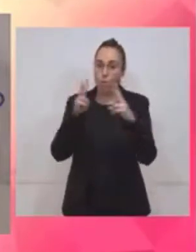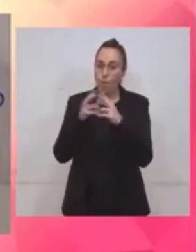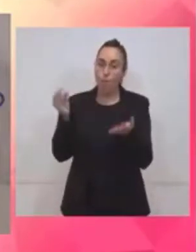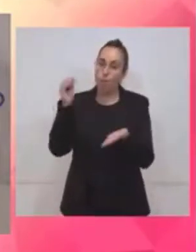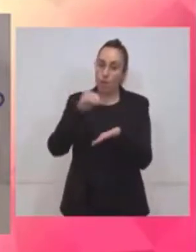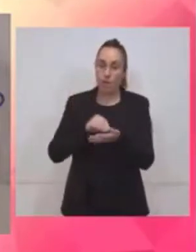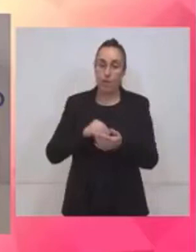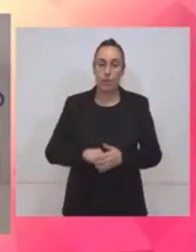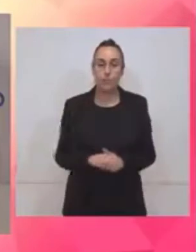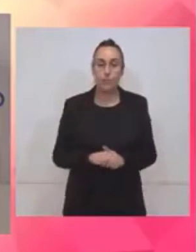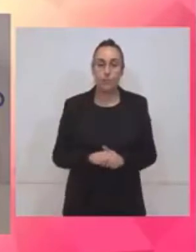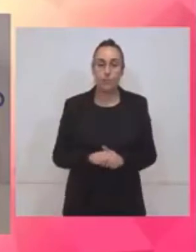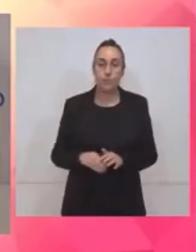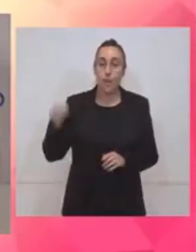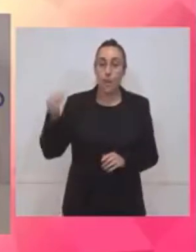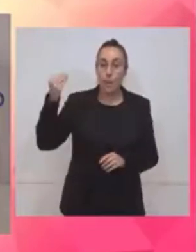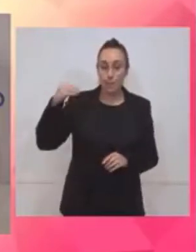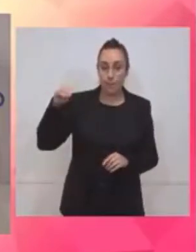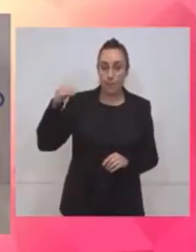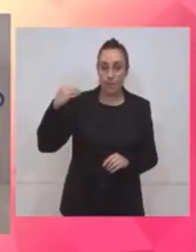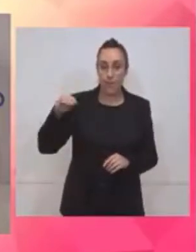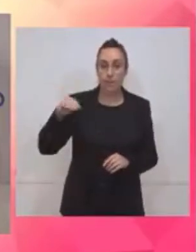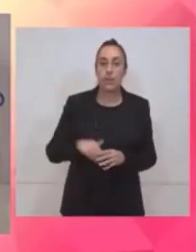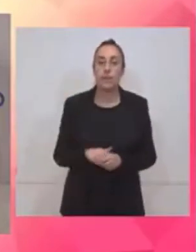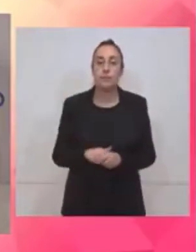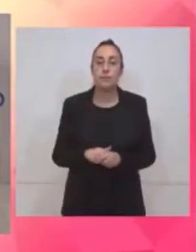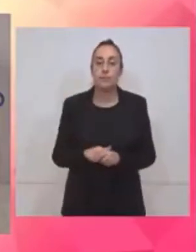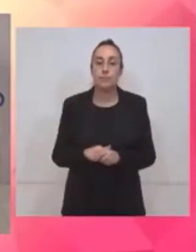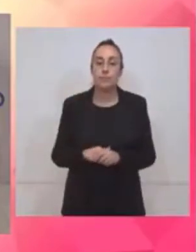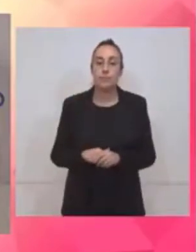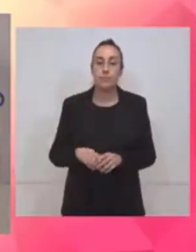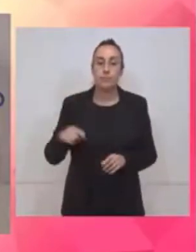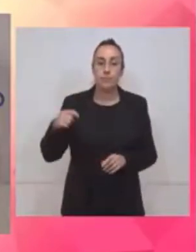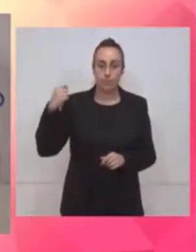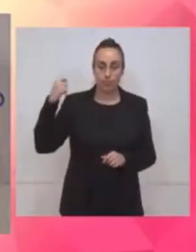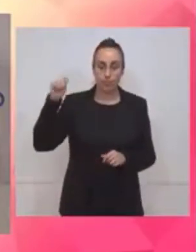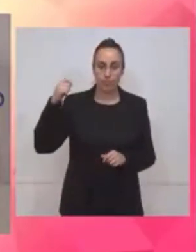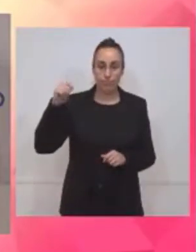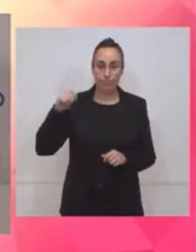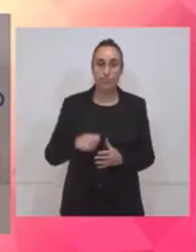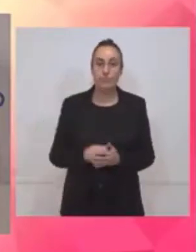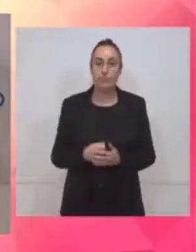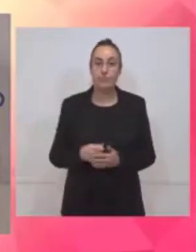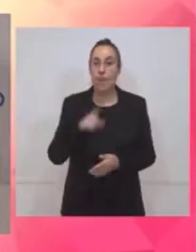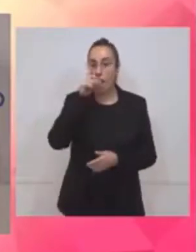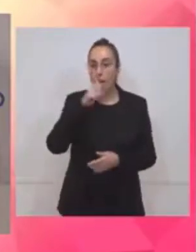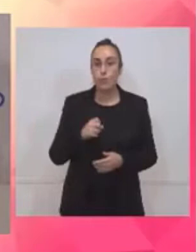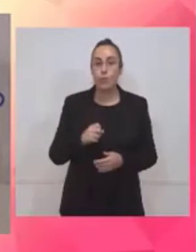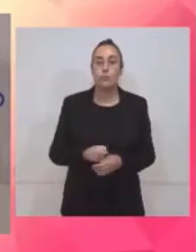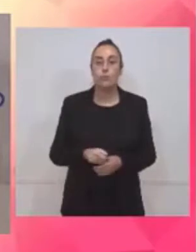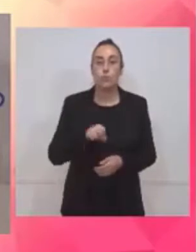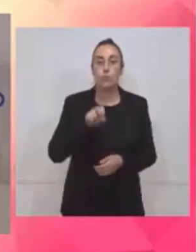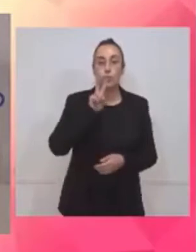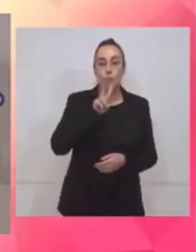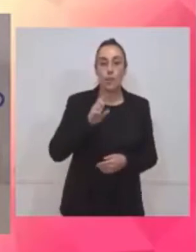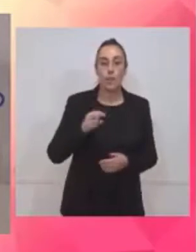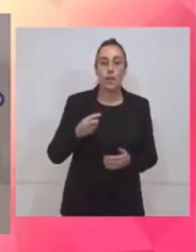Carmen Pérez, presidenta y vicepresidenta de la Junta Organizadora del 17º del año 2019-2020.